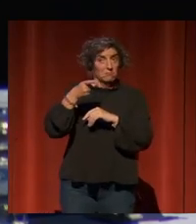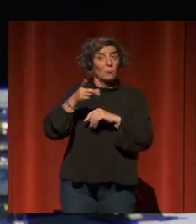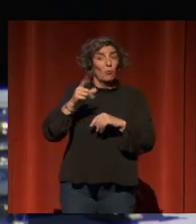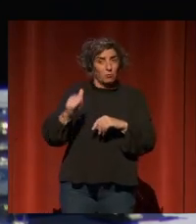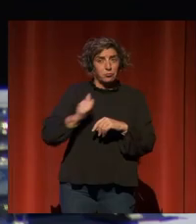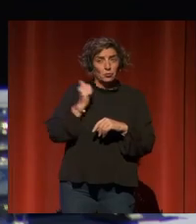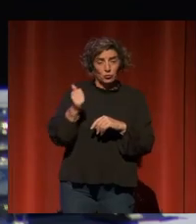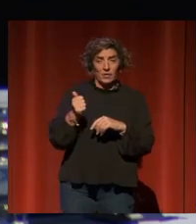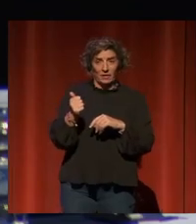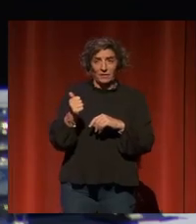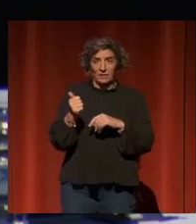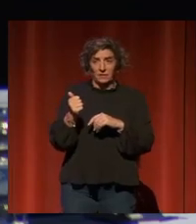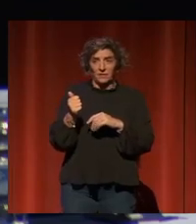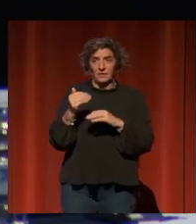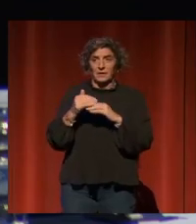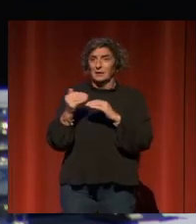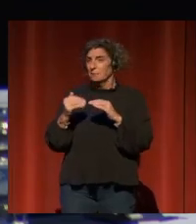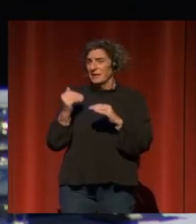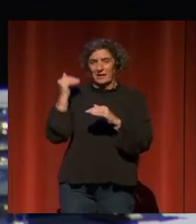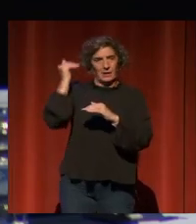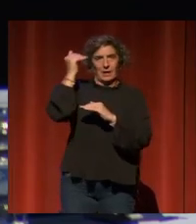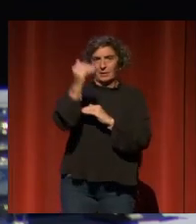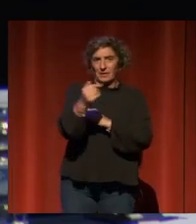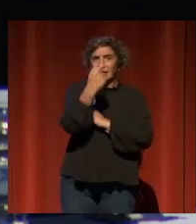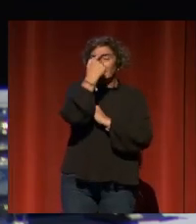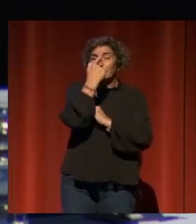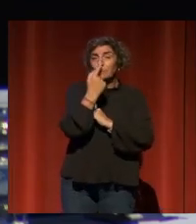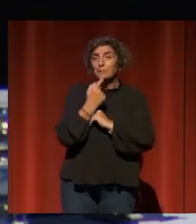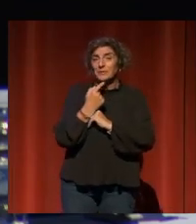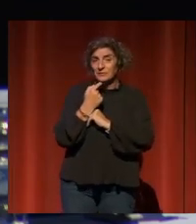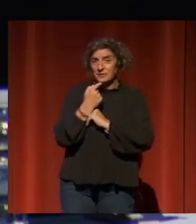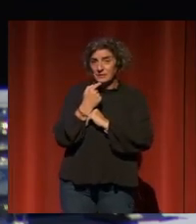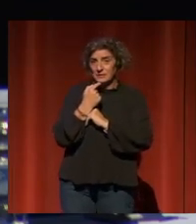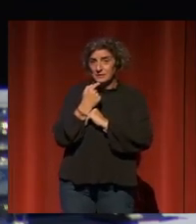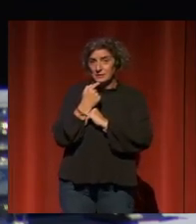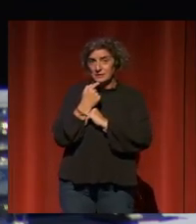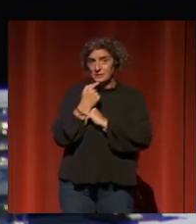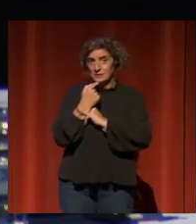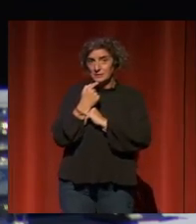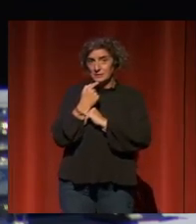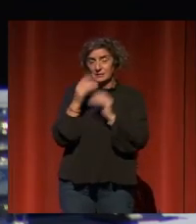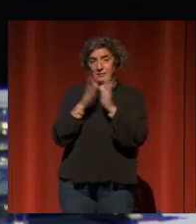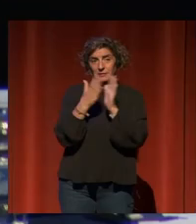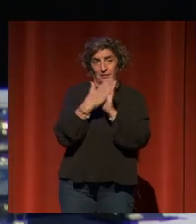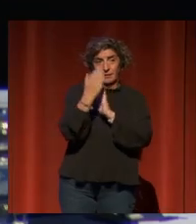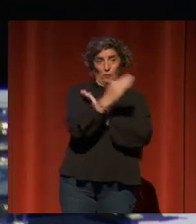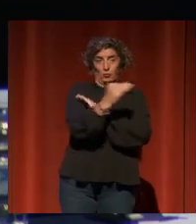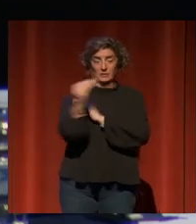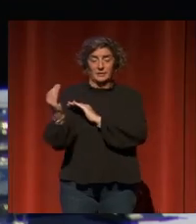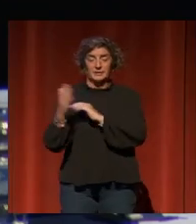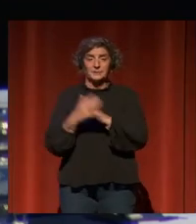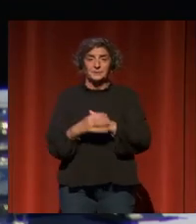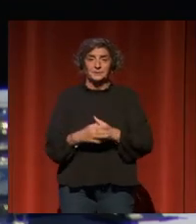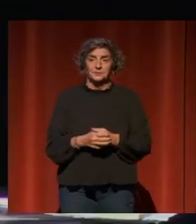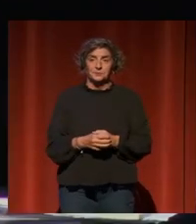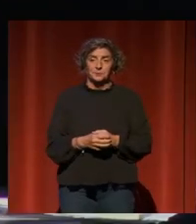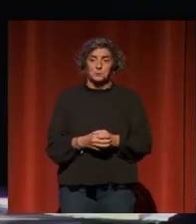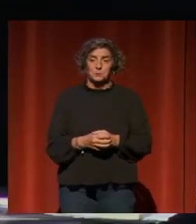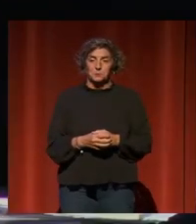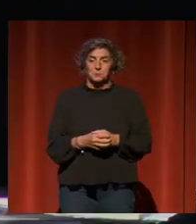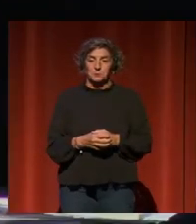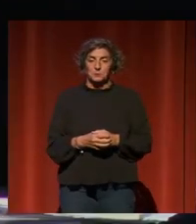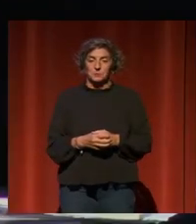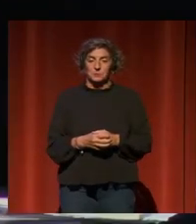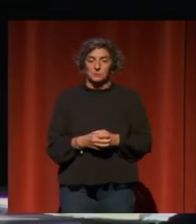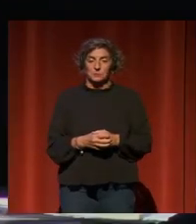para Elevar el perfil de las bibliotecas y e de